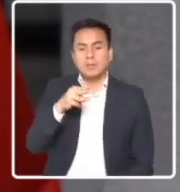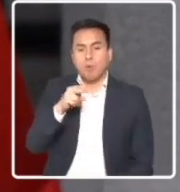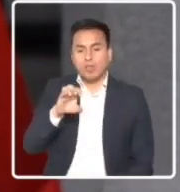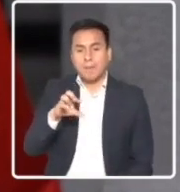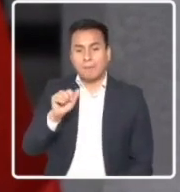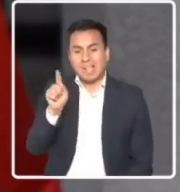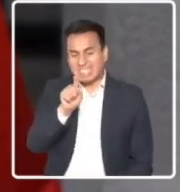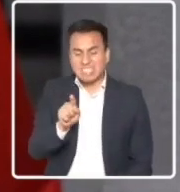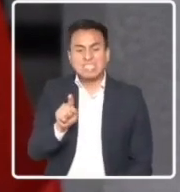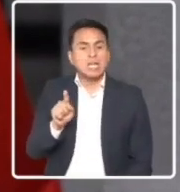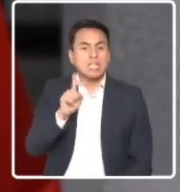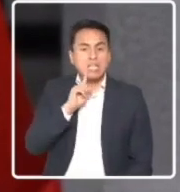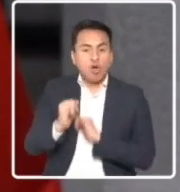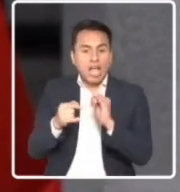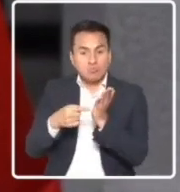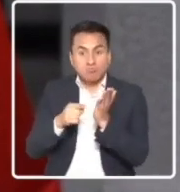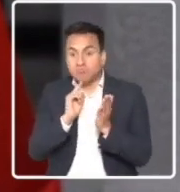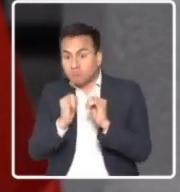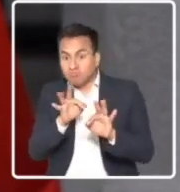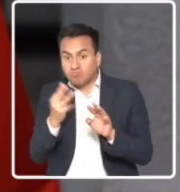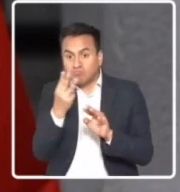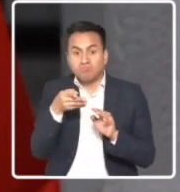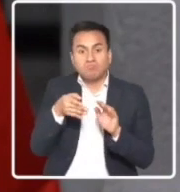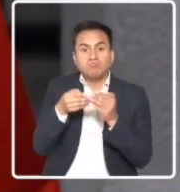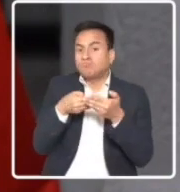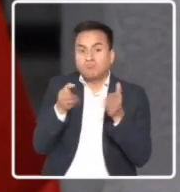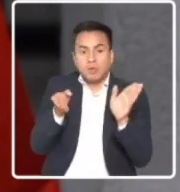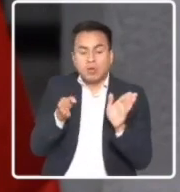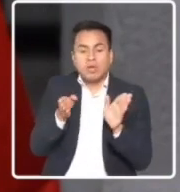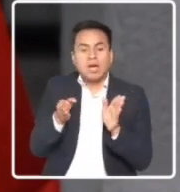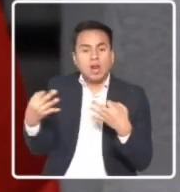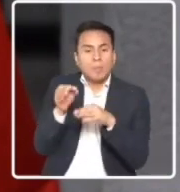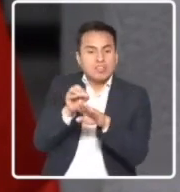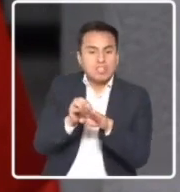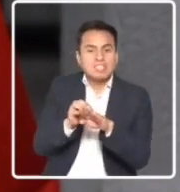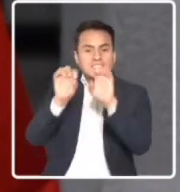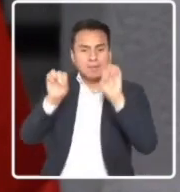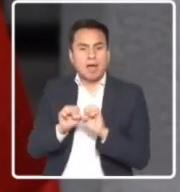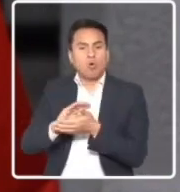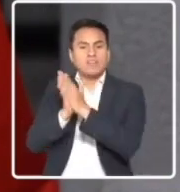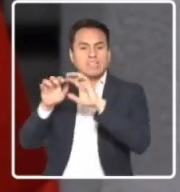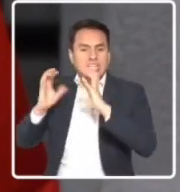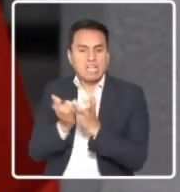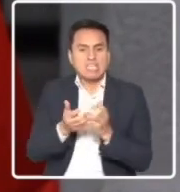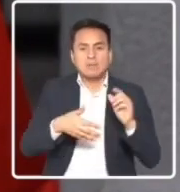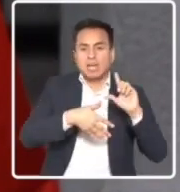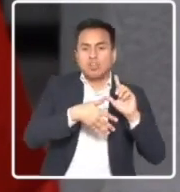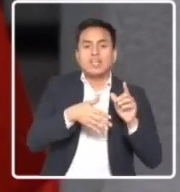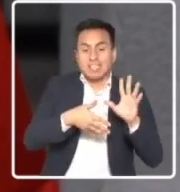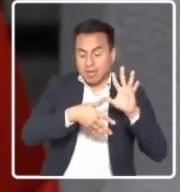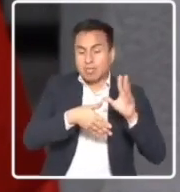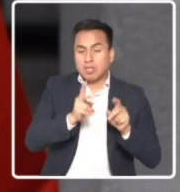que es una plataforma online de acceso público que incorpora las recomendaciones provenientes tanto del sistema universal como del sistema interamericano de derechos